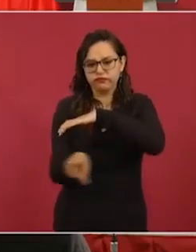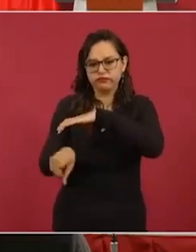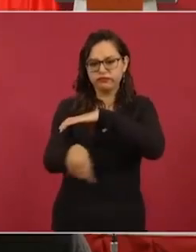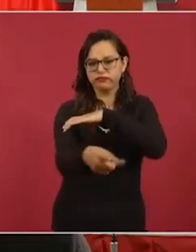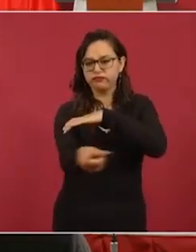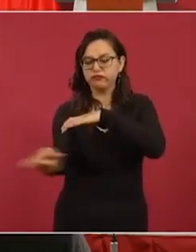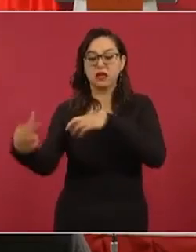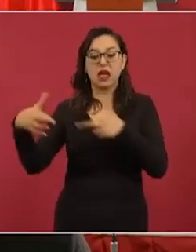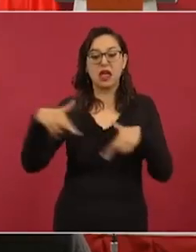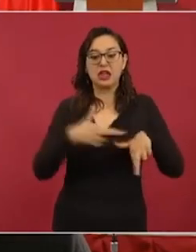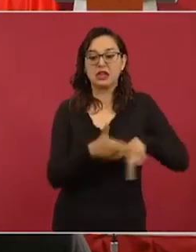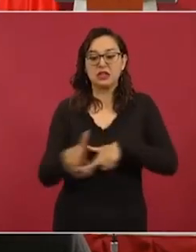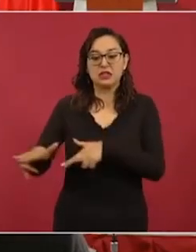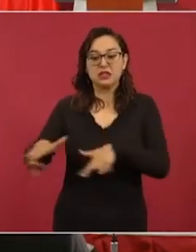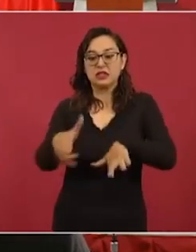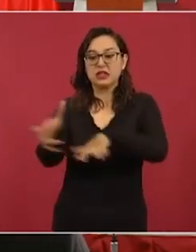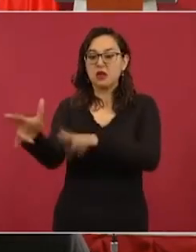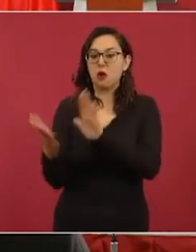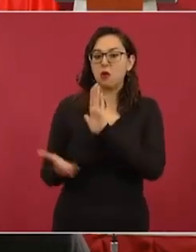Nadie dijo nada.